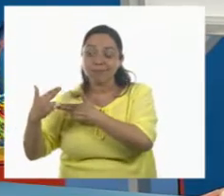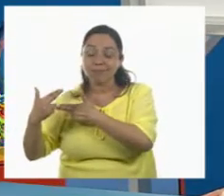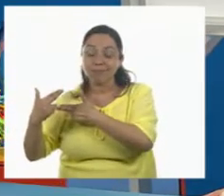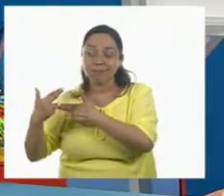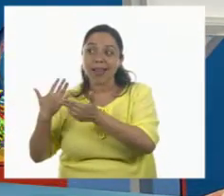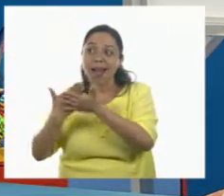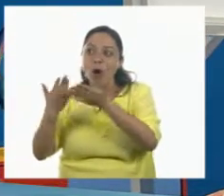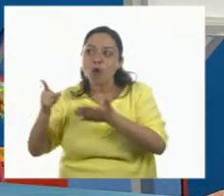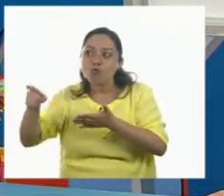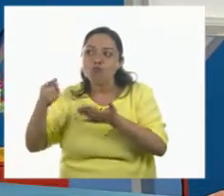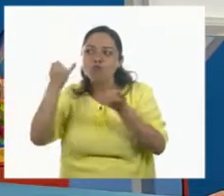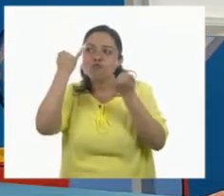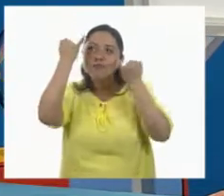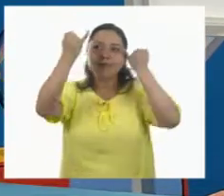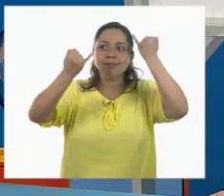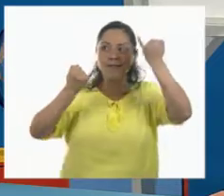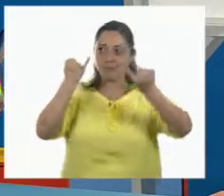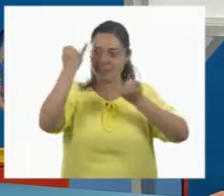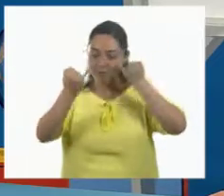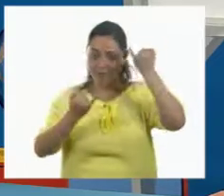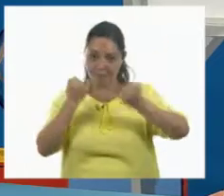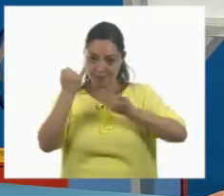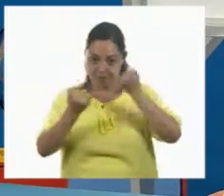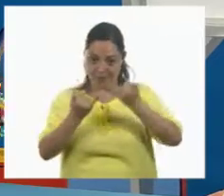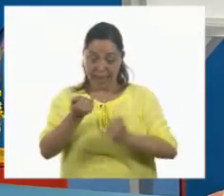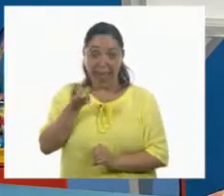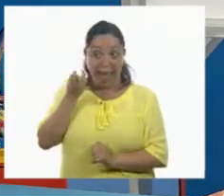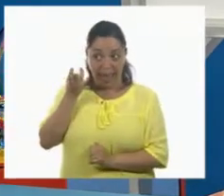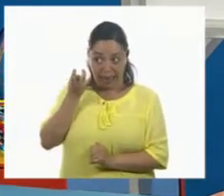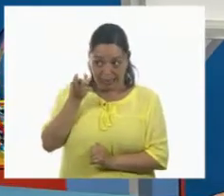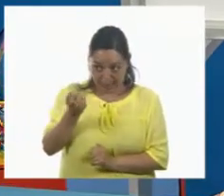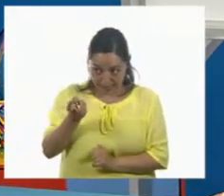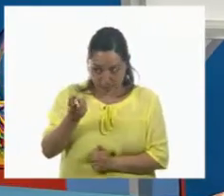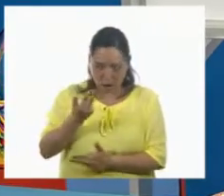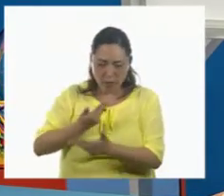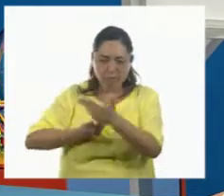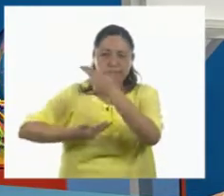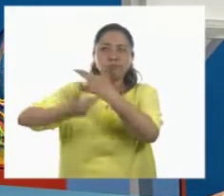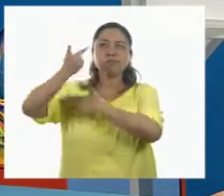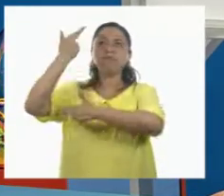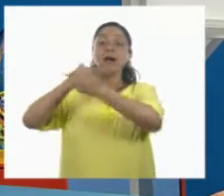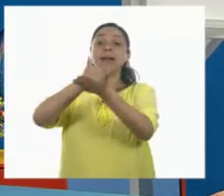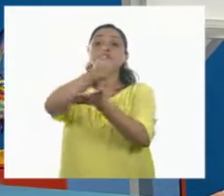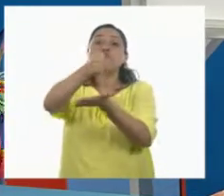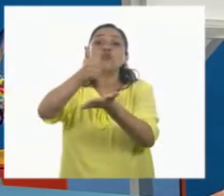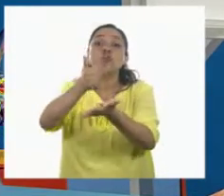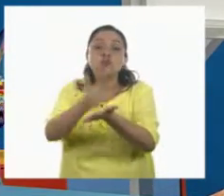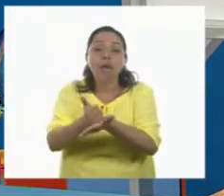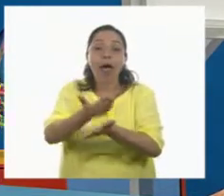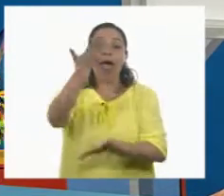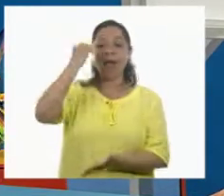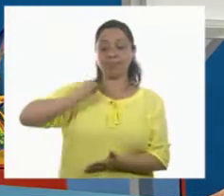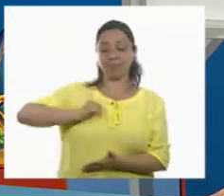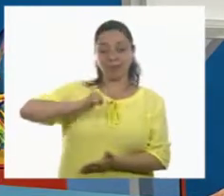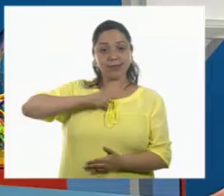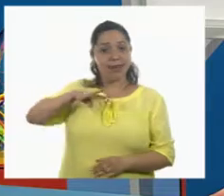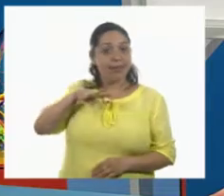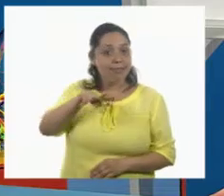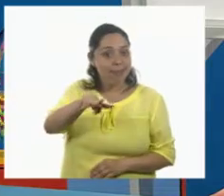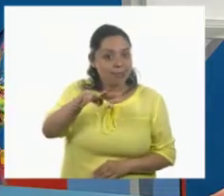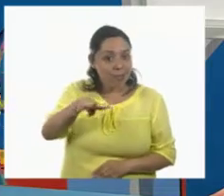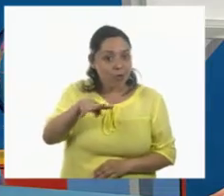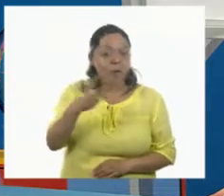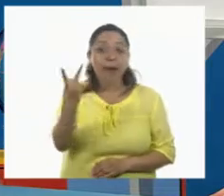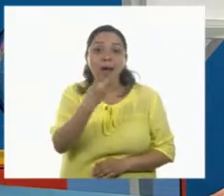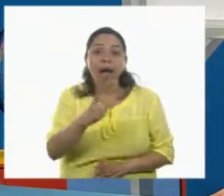la imaginación? Con esta nos trasladaremos a la ciudad del siglo XIX. Así es que cierren sus